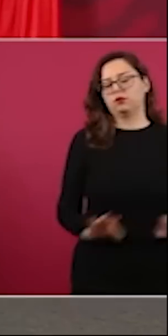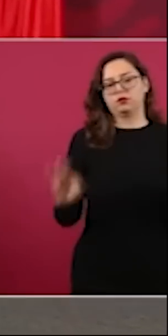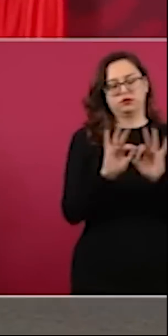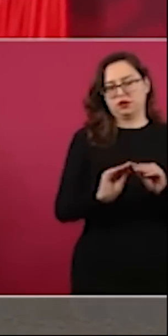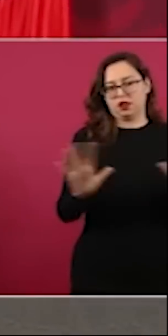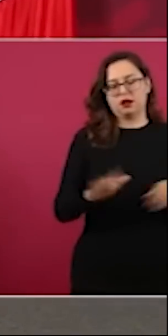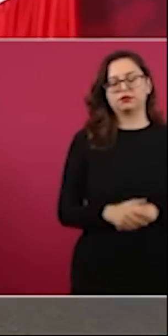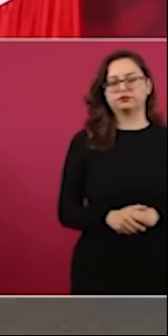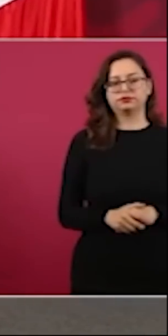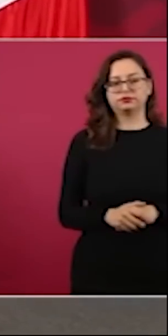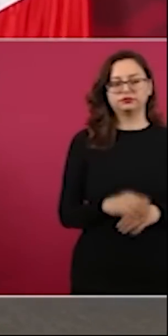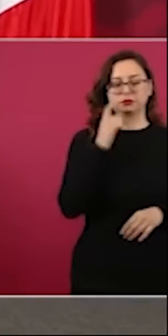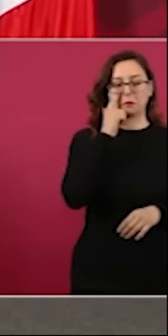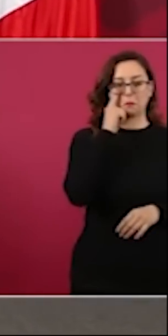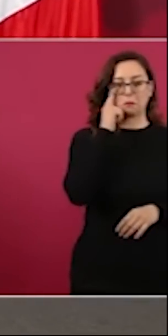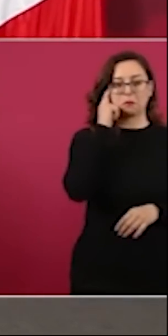duda.